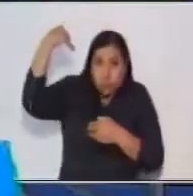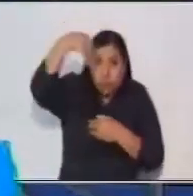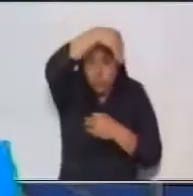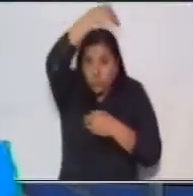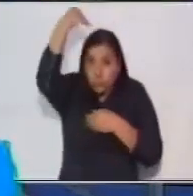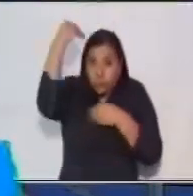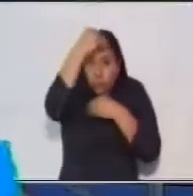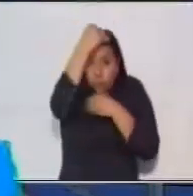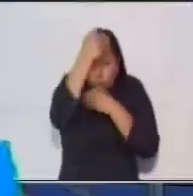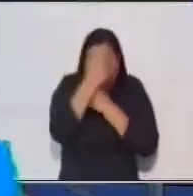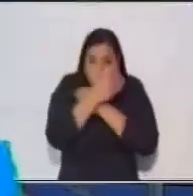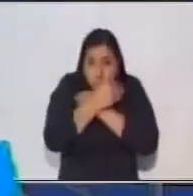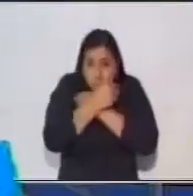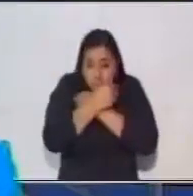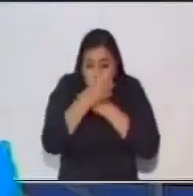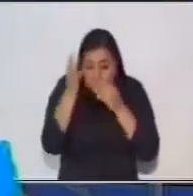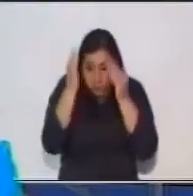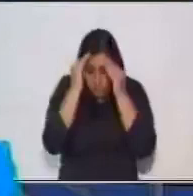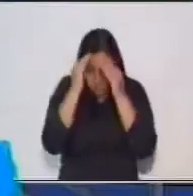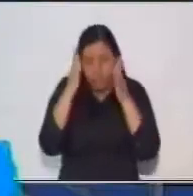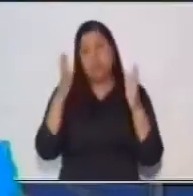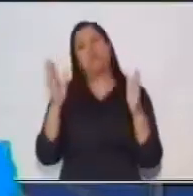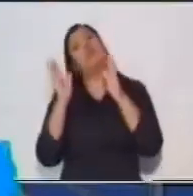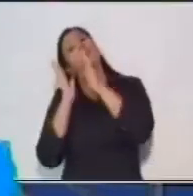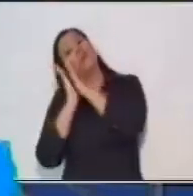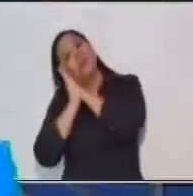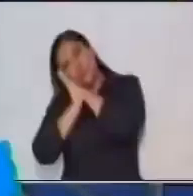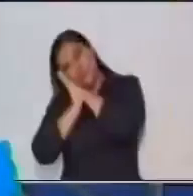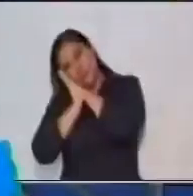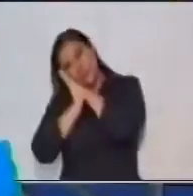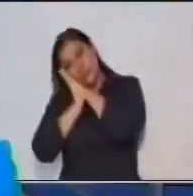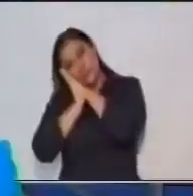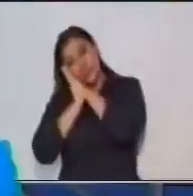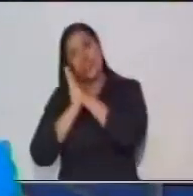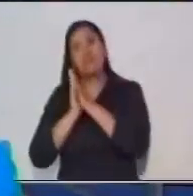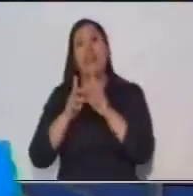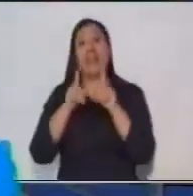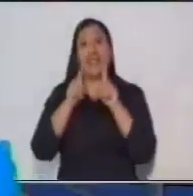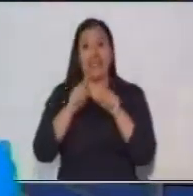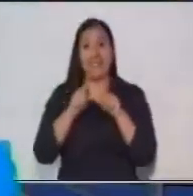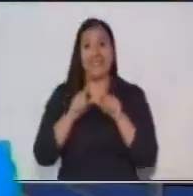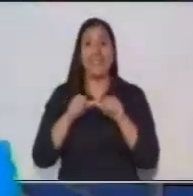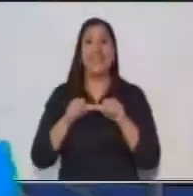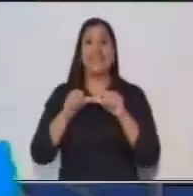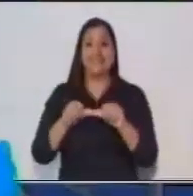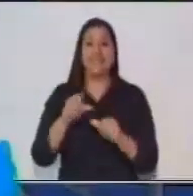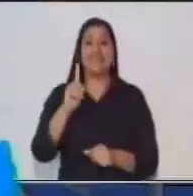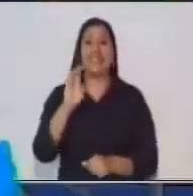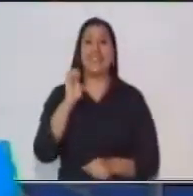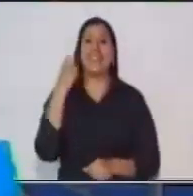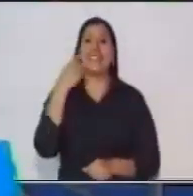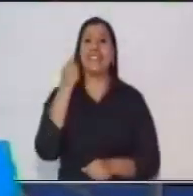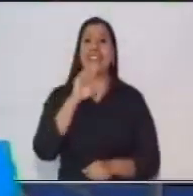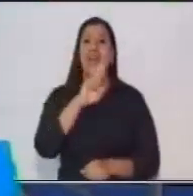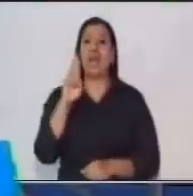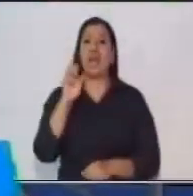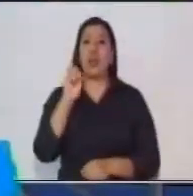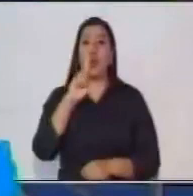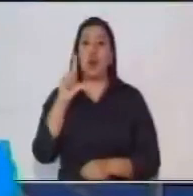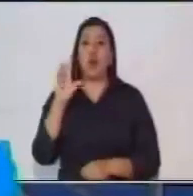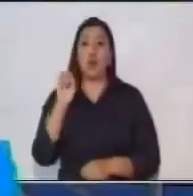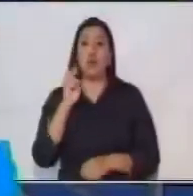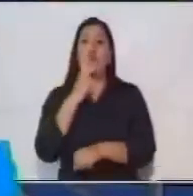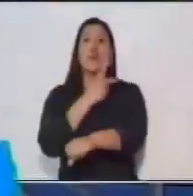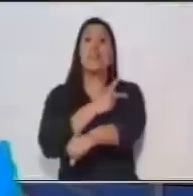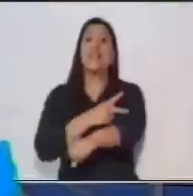se quedó dormida. Esta parte es el desarrollo de la historia, porque